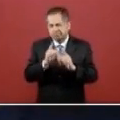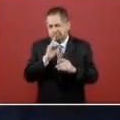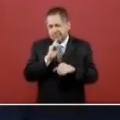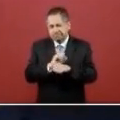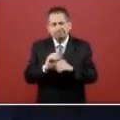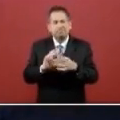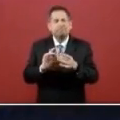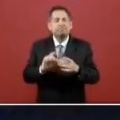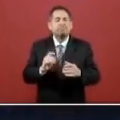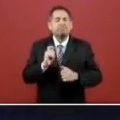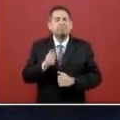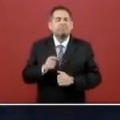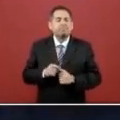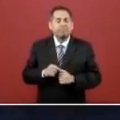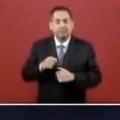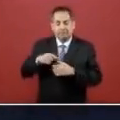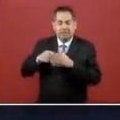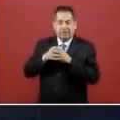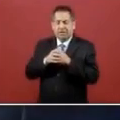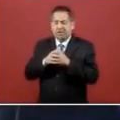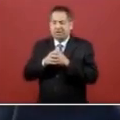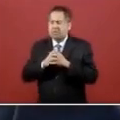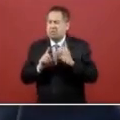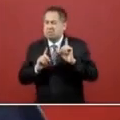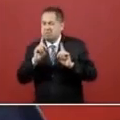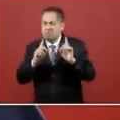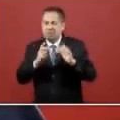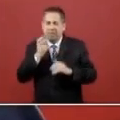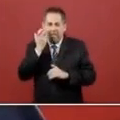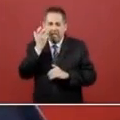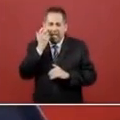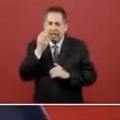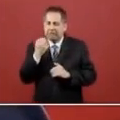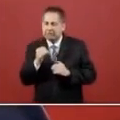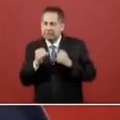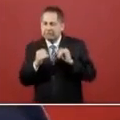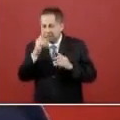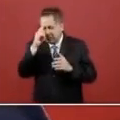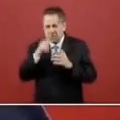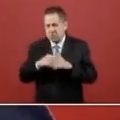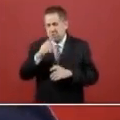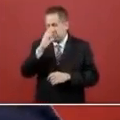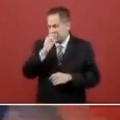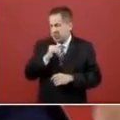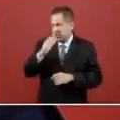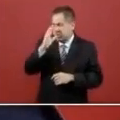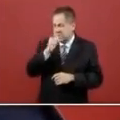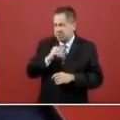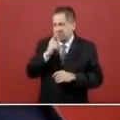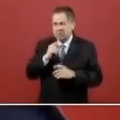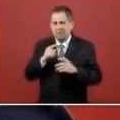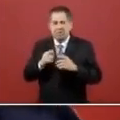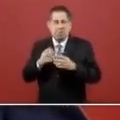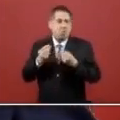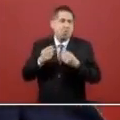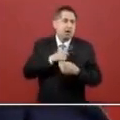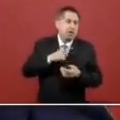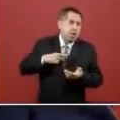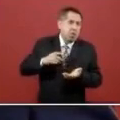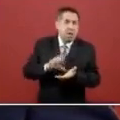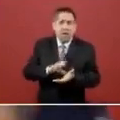suavemente, de escepticismo, de que no se va a poder, que es mucha la deuda de